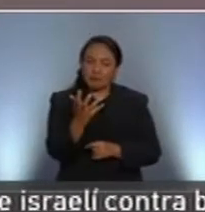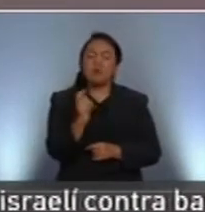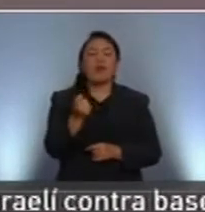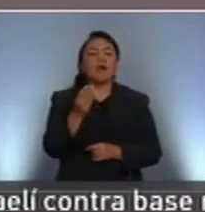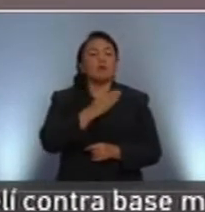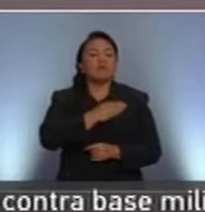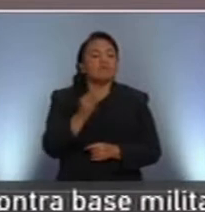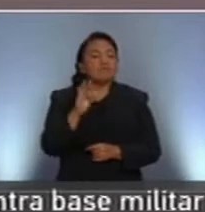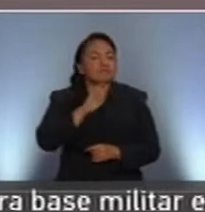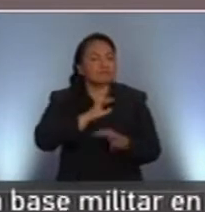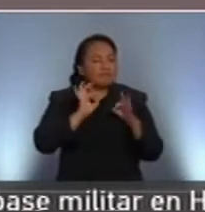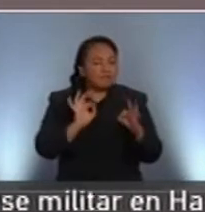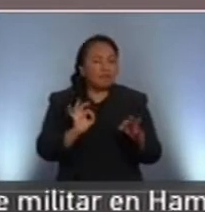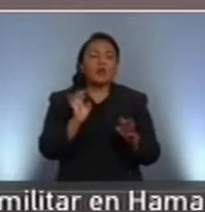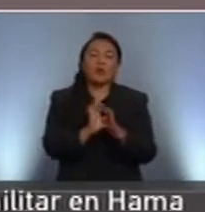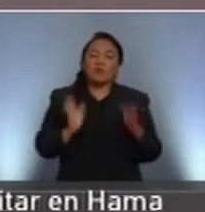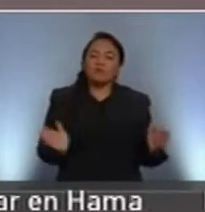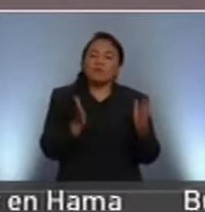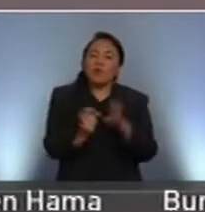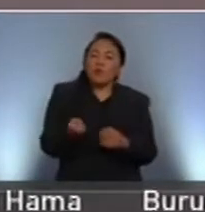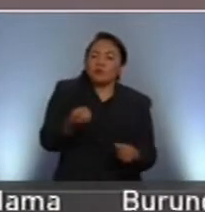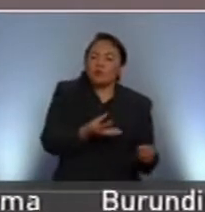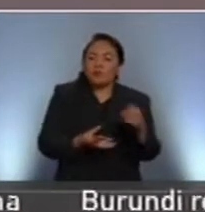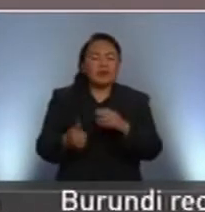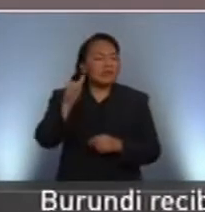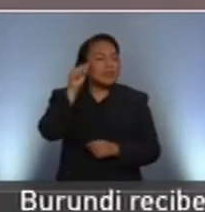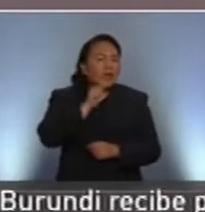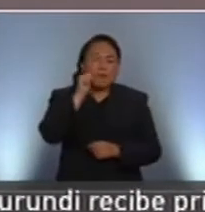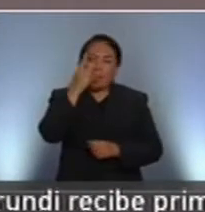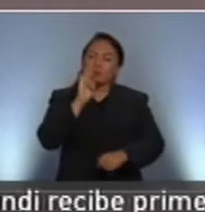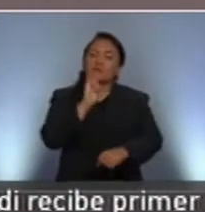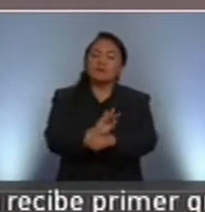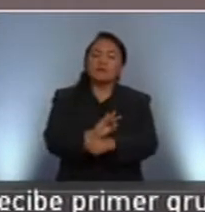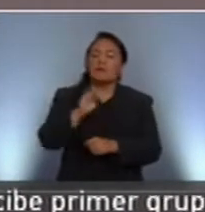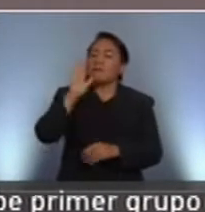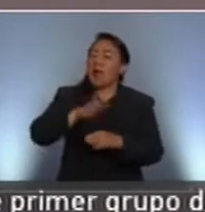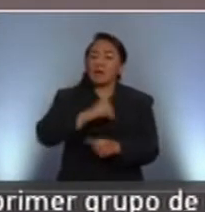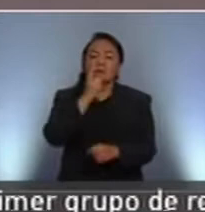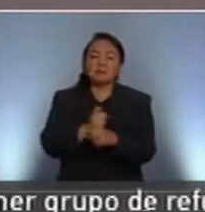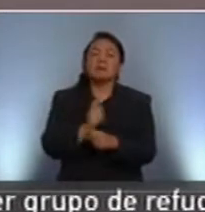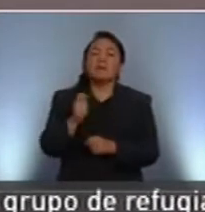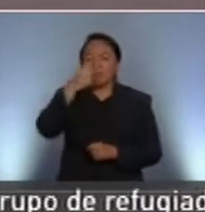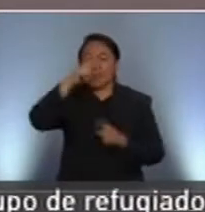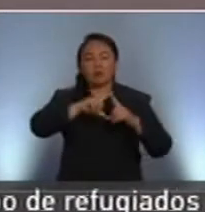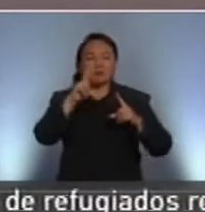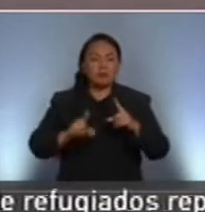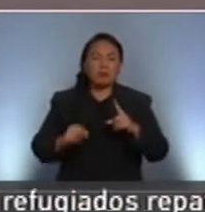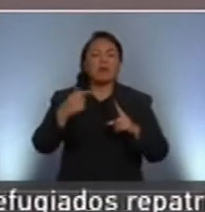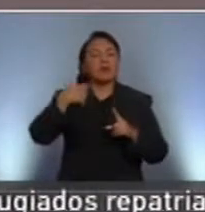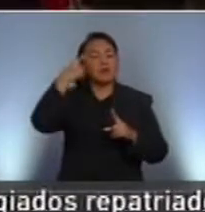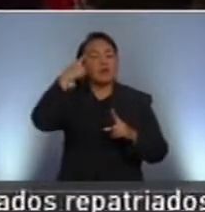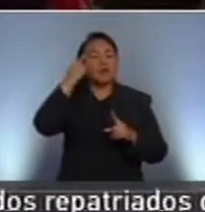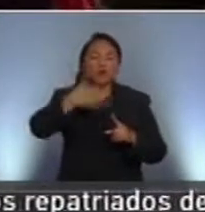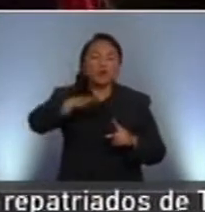buena fe y con ánimo constructivo, siempre poniendo el interés de México por delante, al tiempo de buscar un